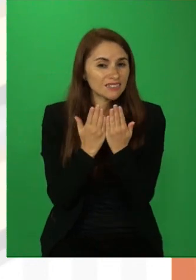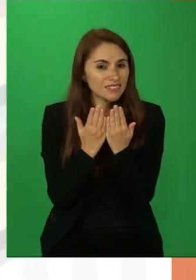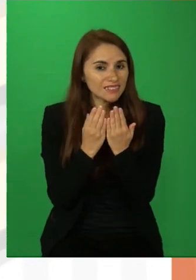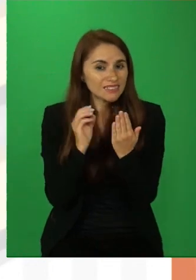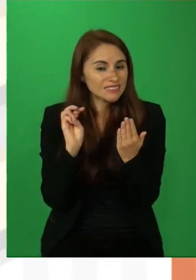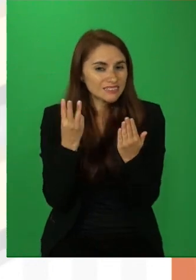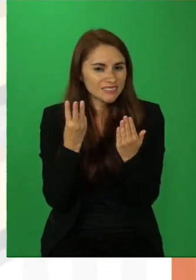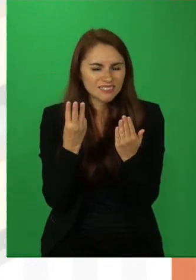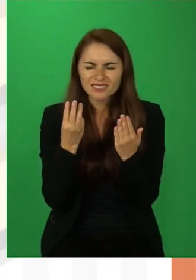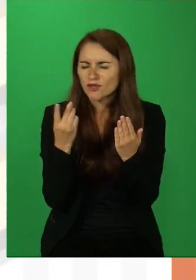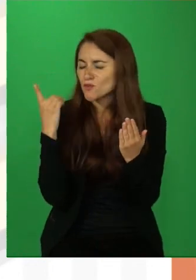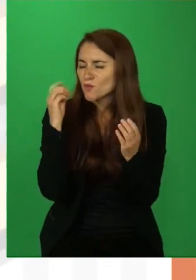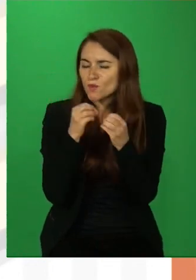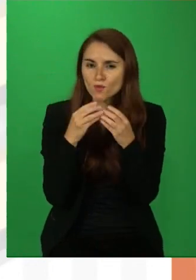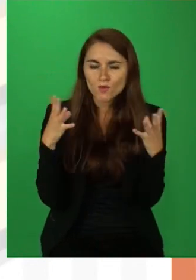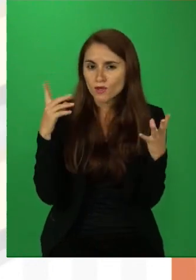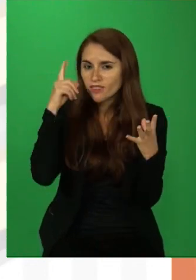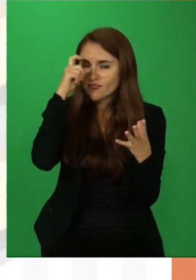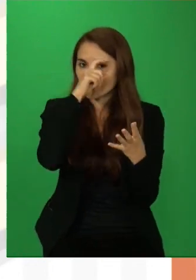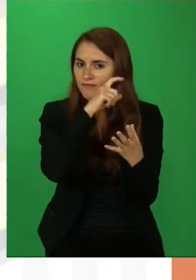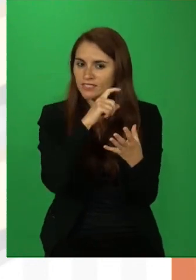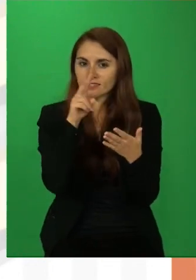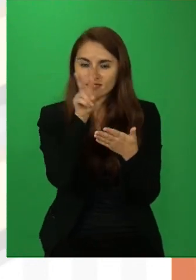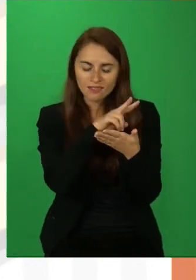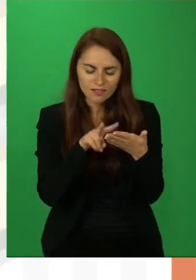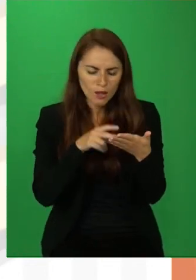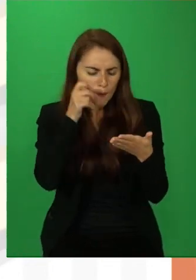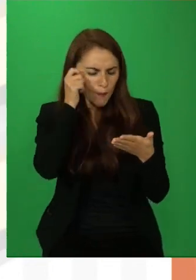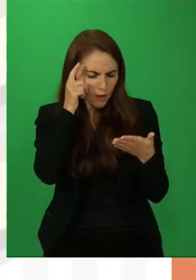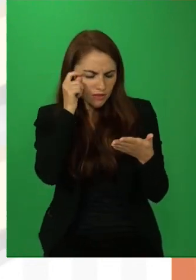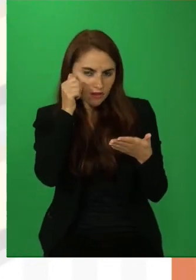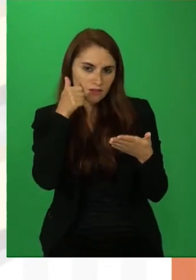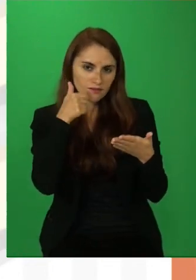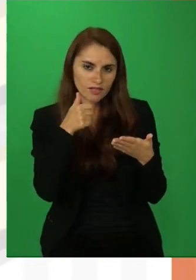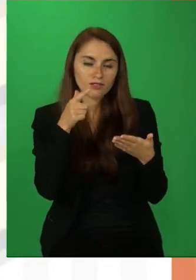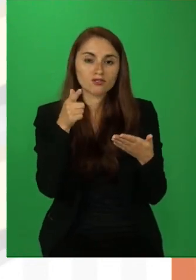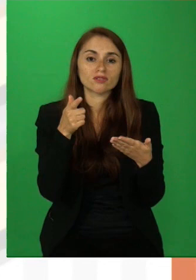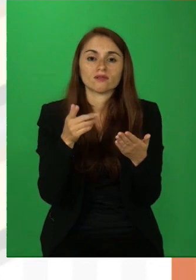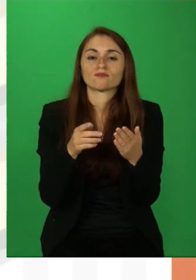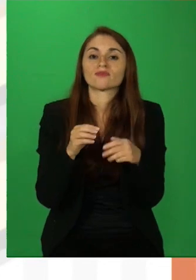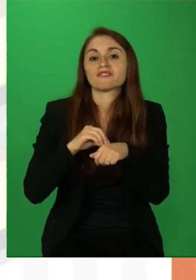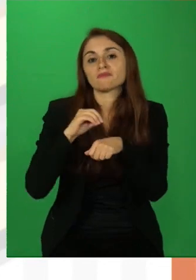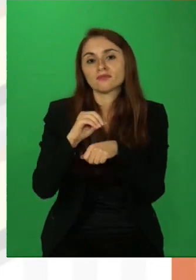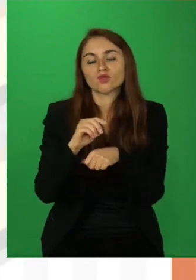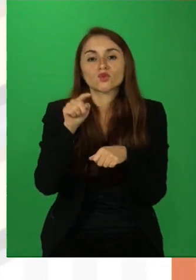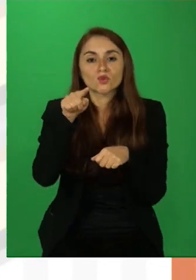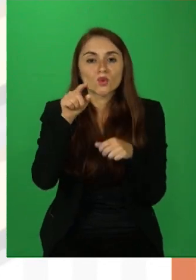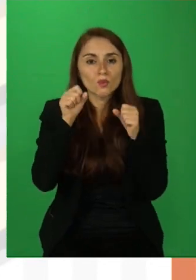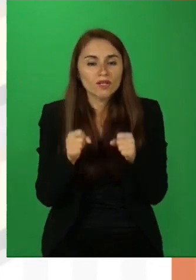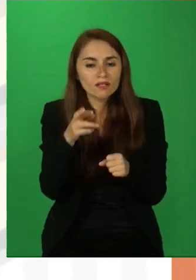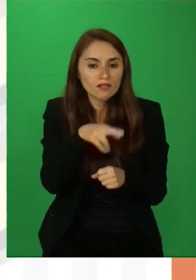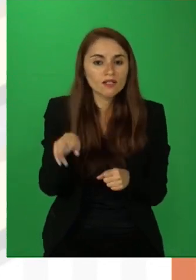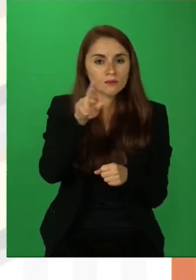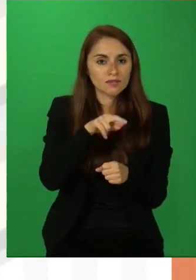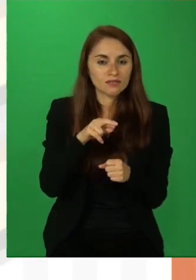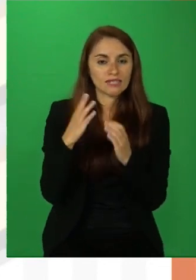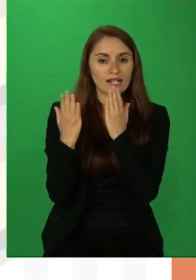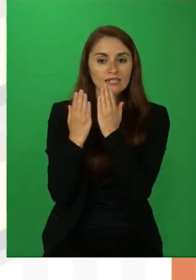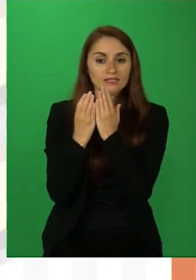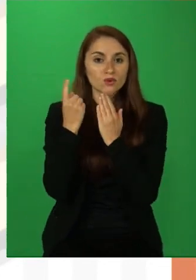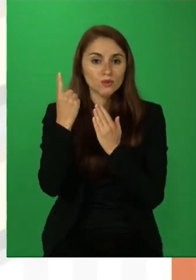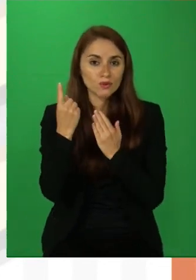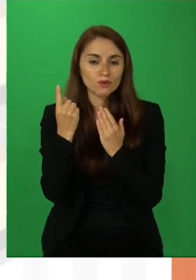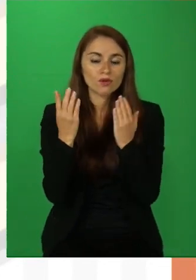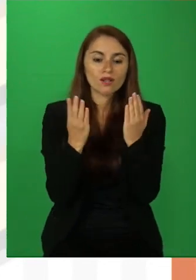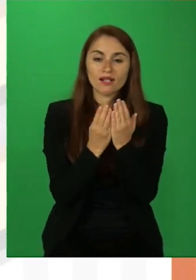las más complejas dentro de comprensión lectora, así que te sugiero que revises la clase número 1, la clase